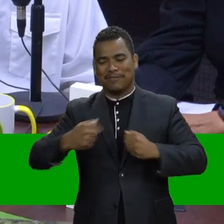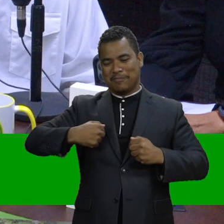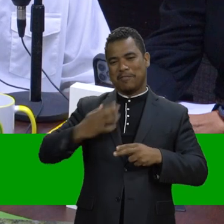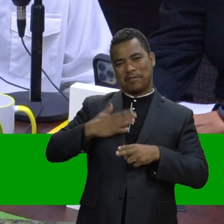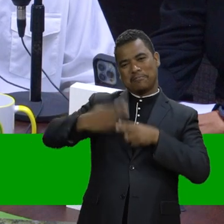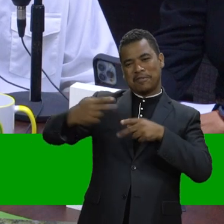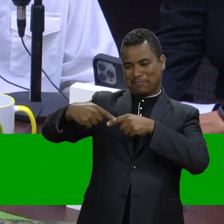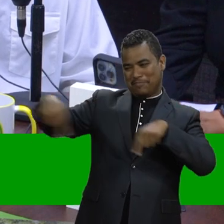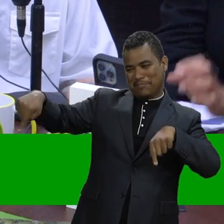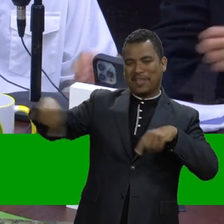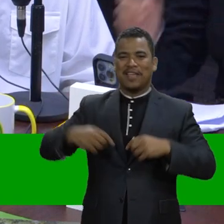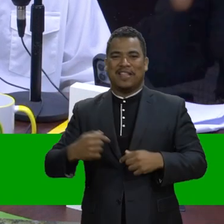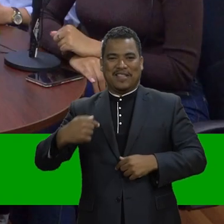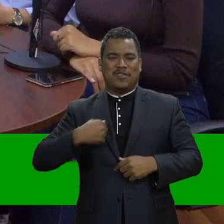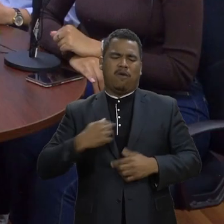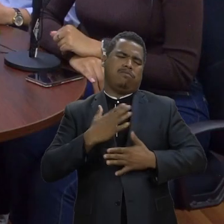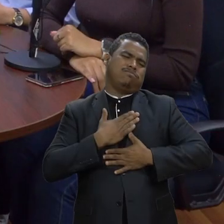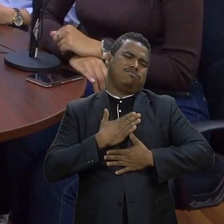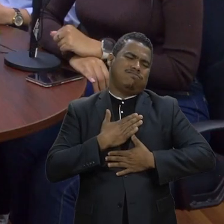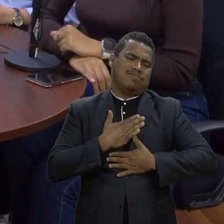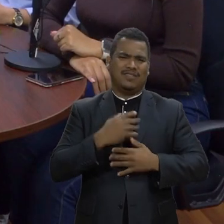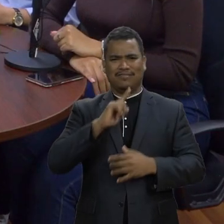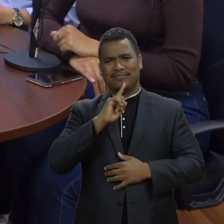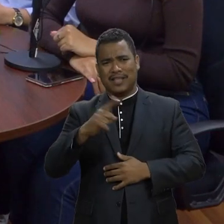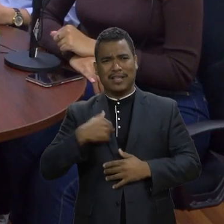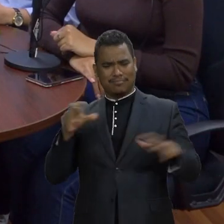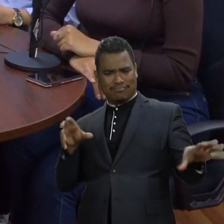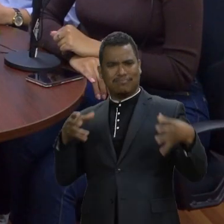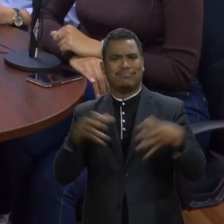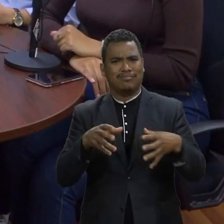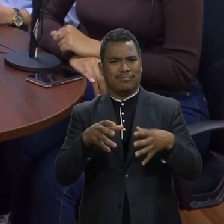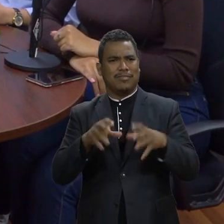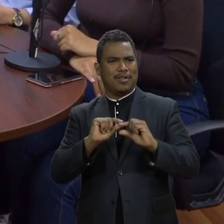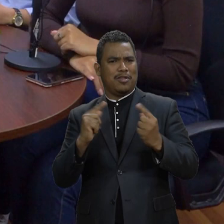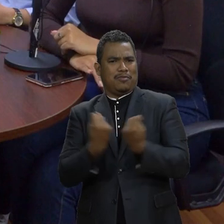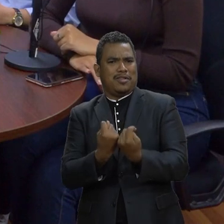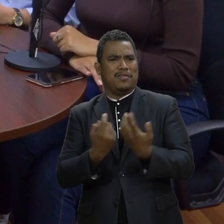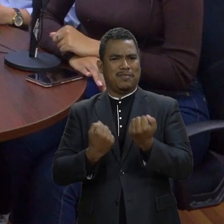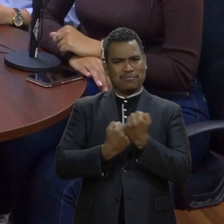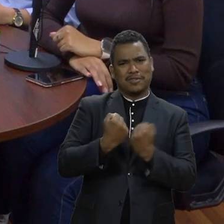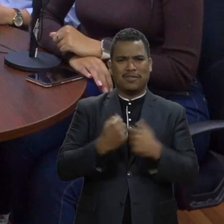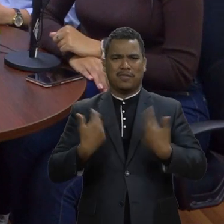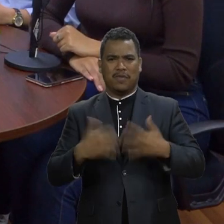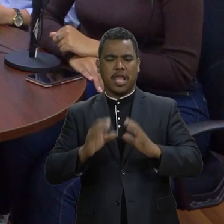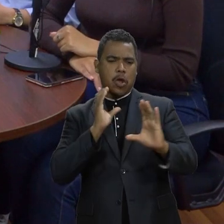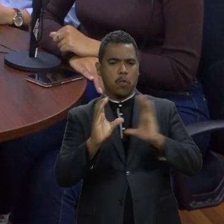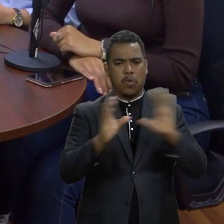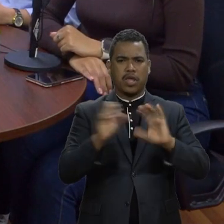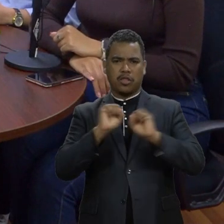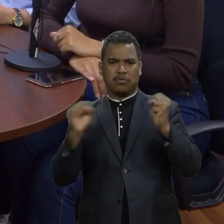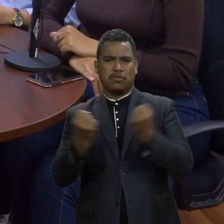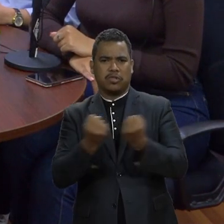Lady Toribio y no se imaginan el placer que es para mí poder ser parte del podcast de mi facultad, a donde estudiantes de comunicación social